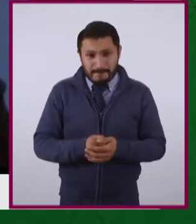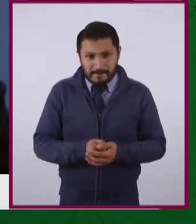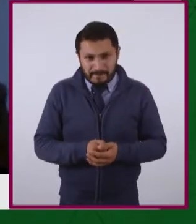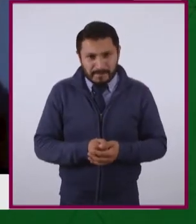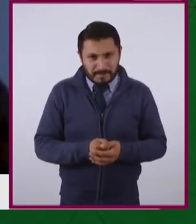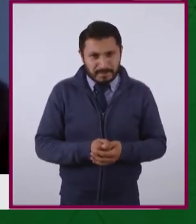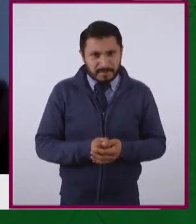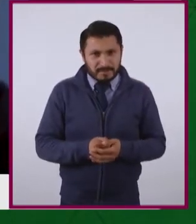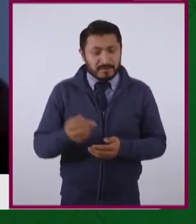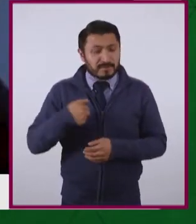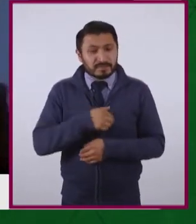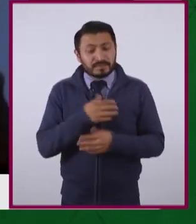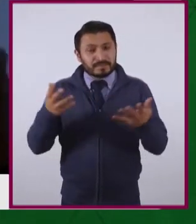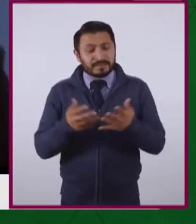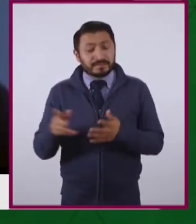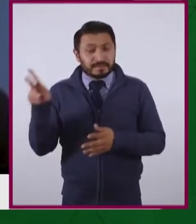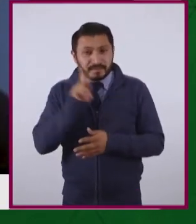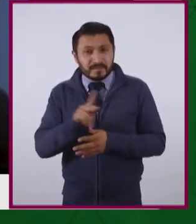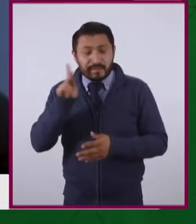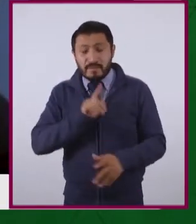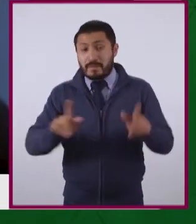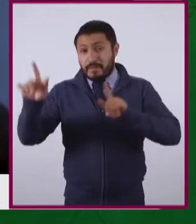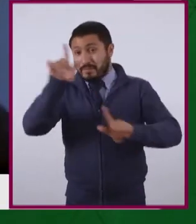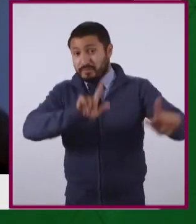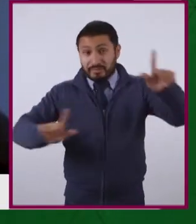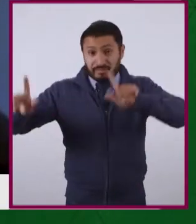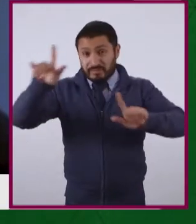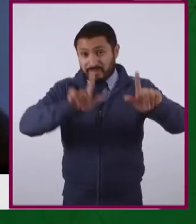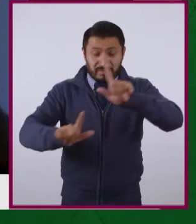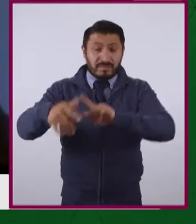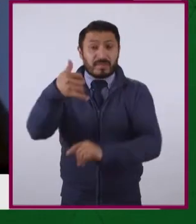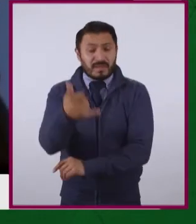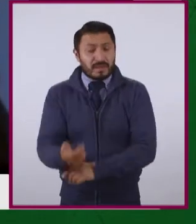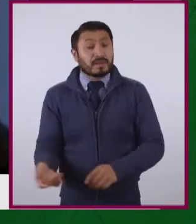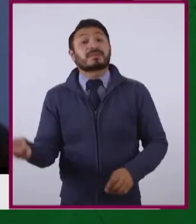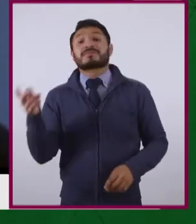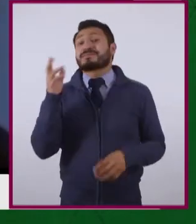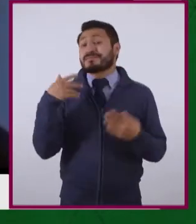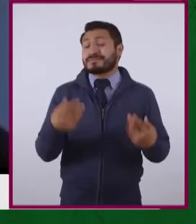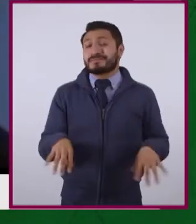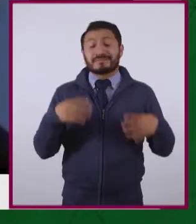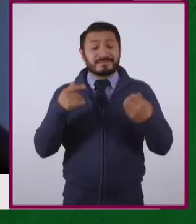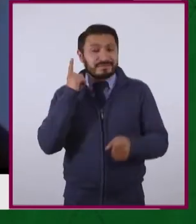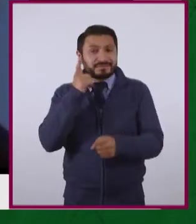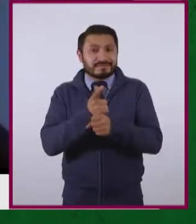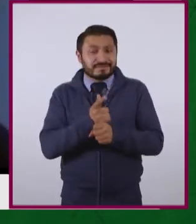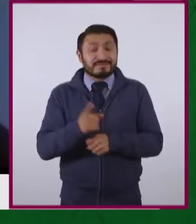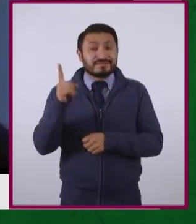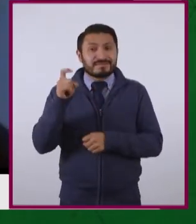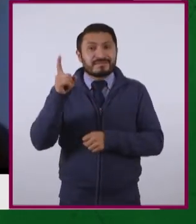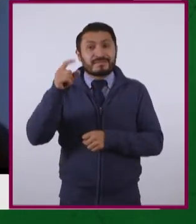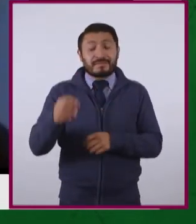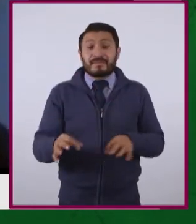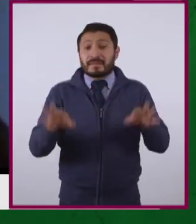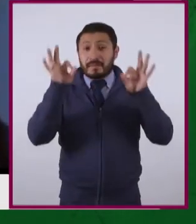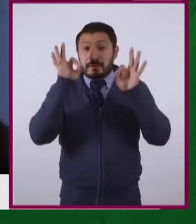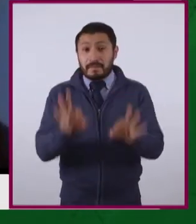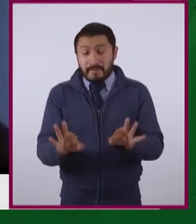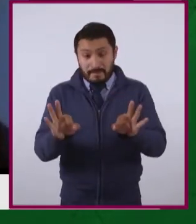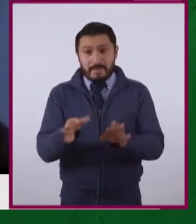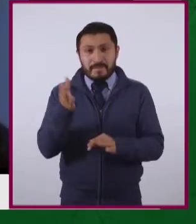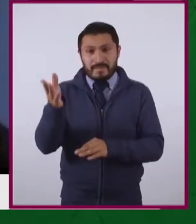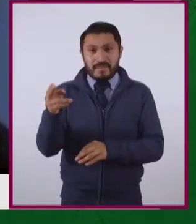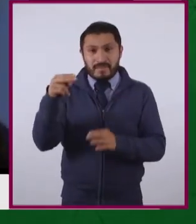le hicimos pruebas de laboratorio y resultó que el agua alcanza la calidad que te